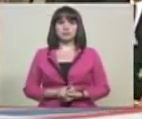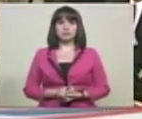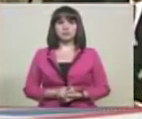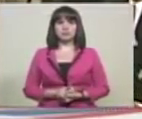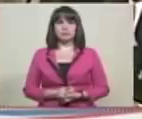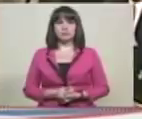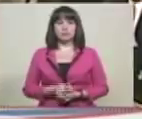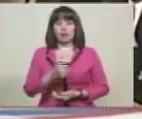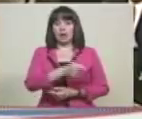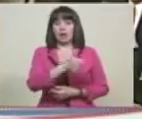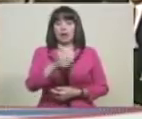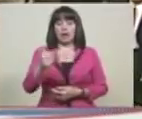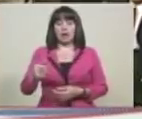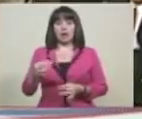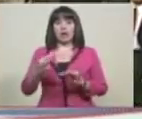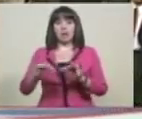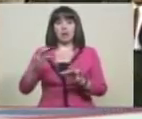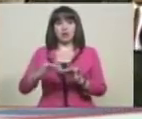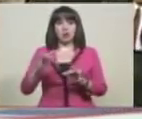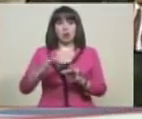Cada petro.